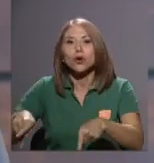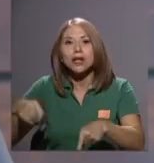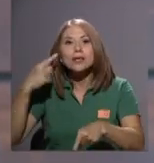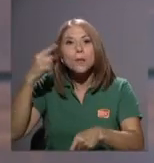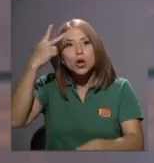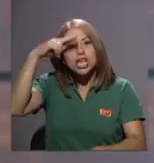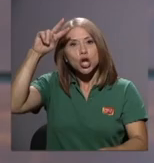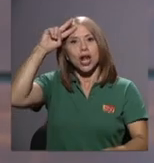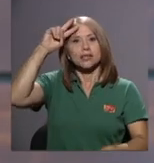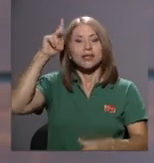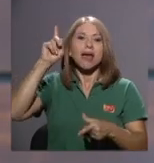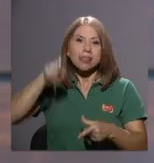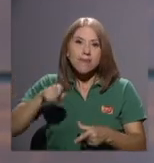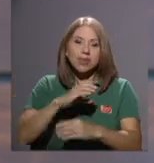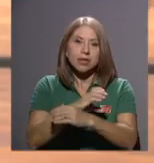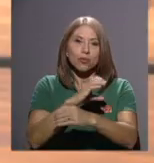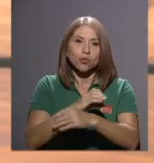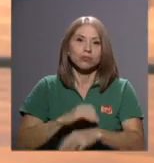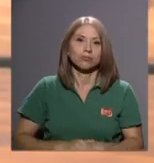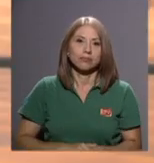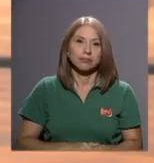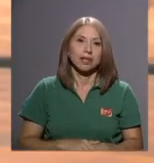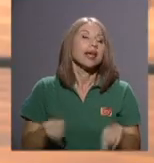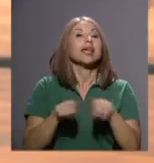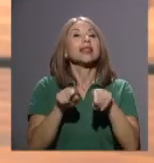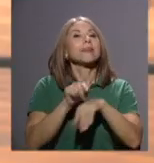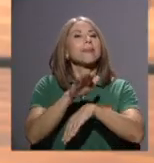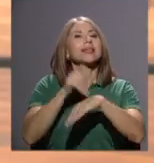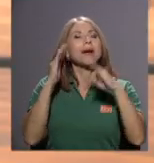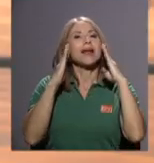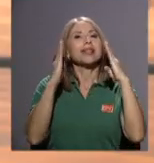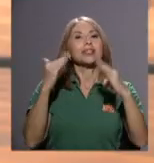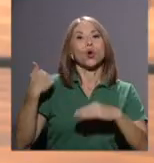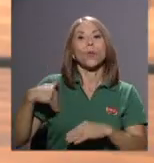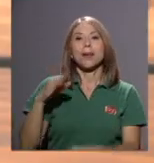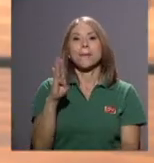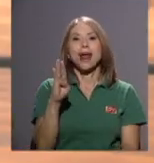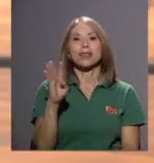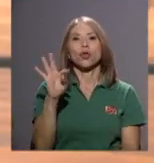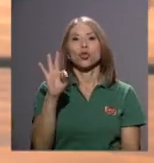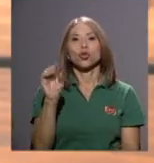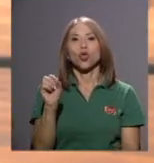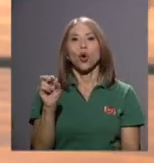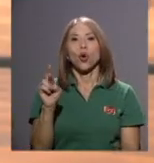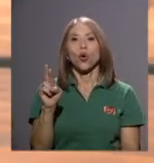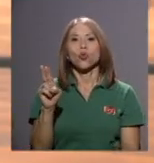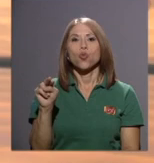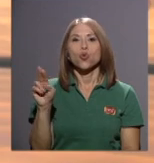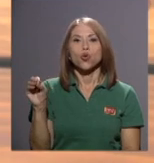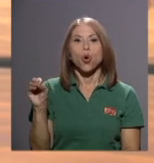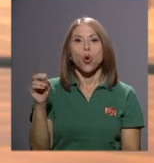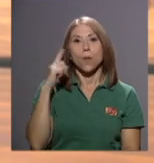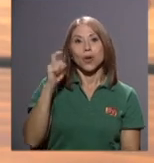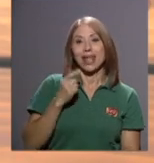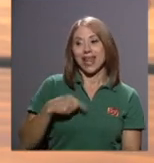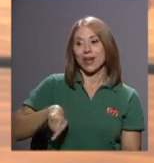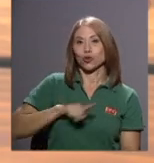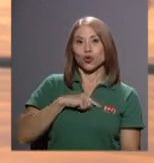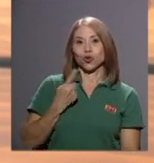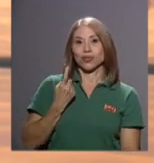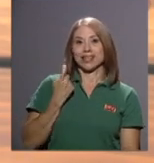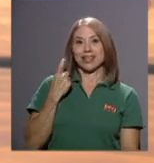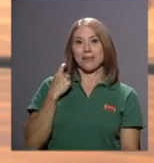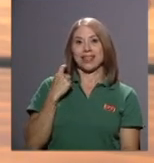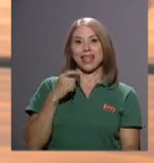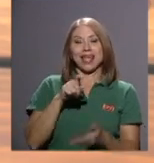Entonces, hay que tener mucho cuidado. Y me llama la atención lo de Toruño, porque tomando en cuenta que nosotros recientemente estamos redactando